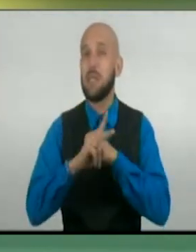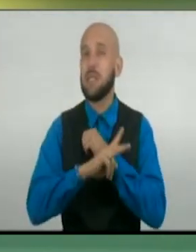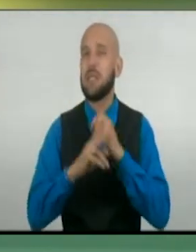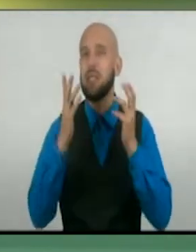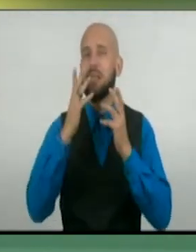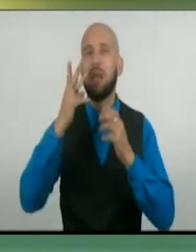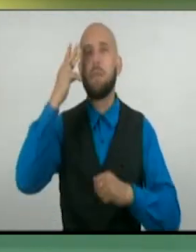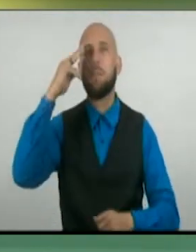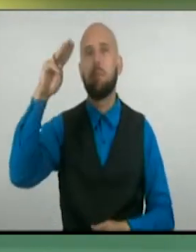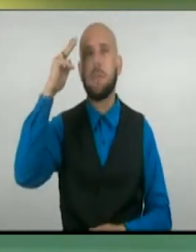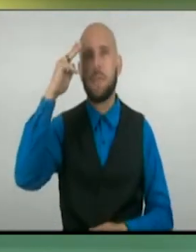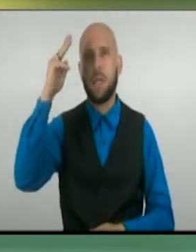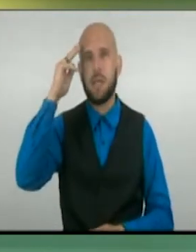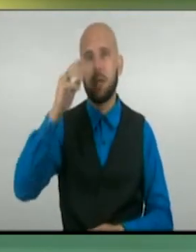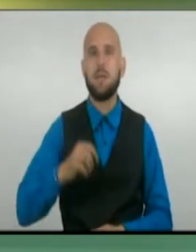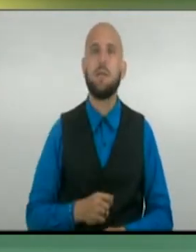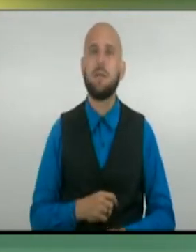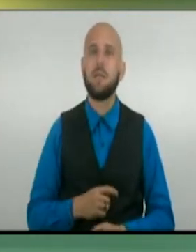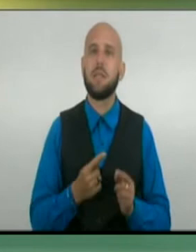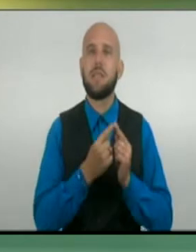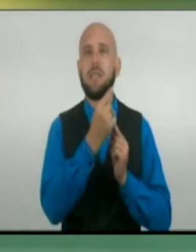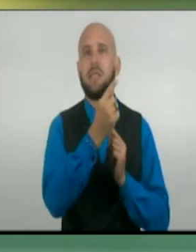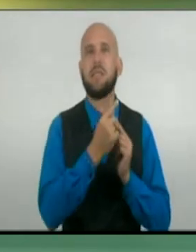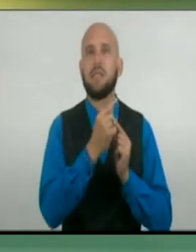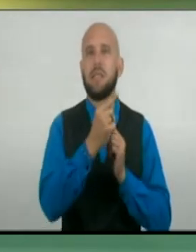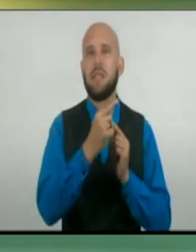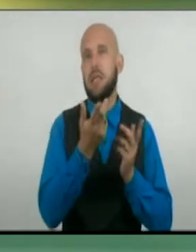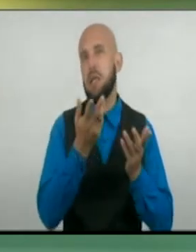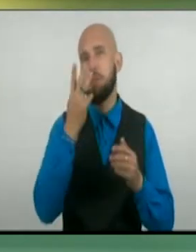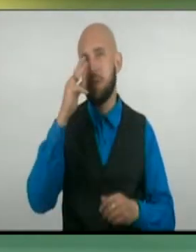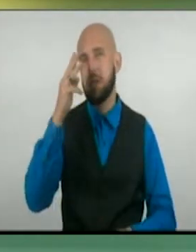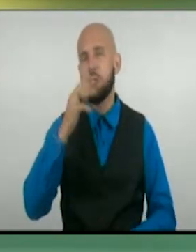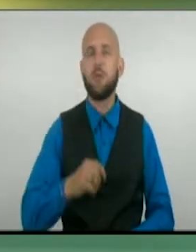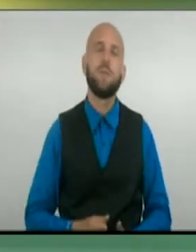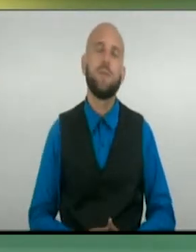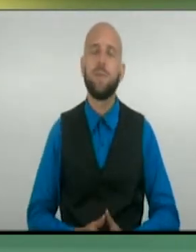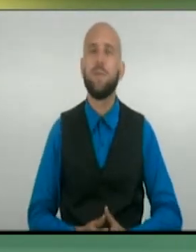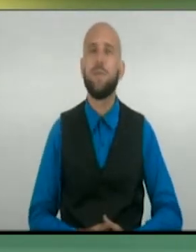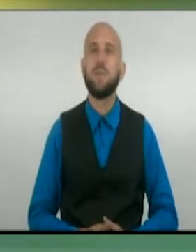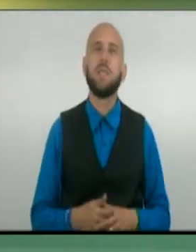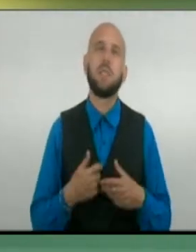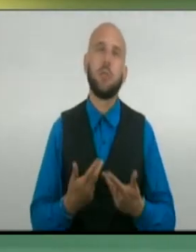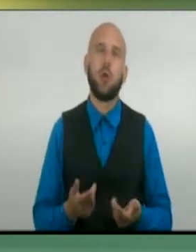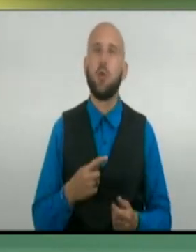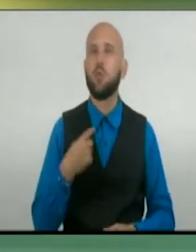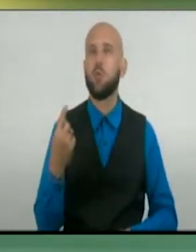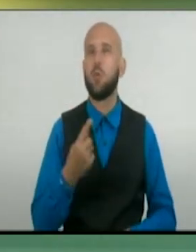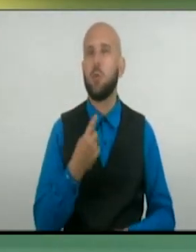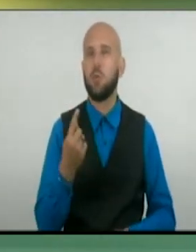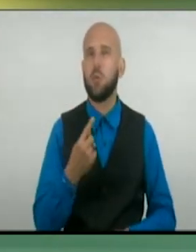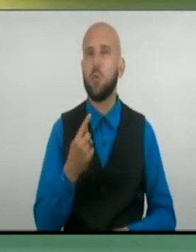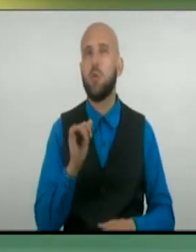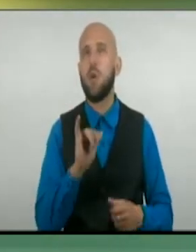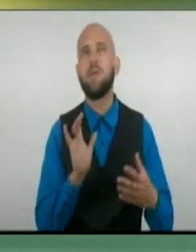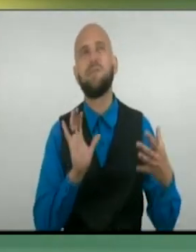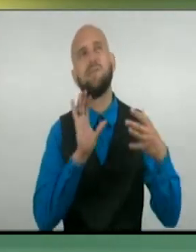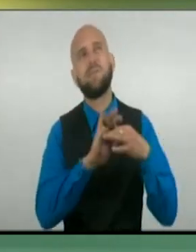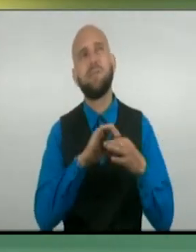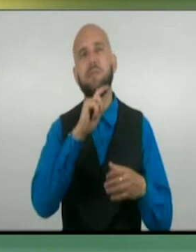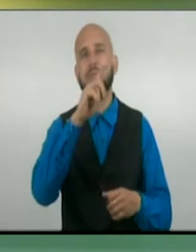un país es hermano nuestro o sea que estamos vinculados